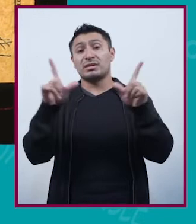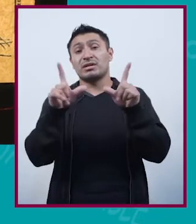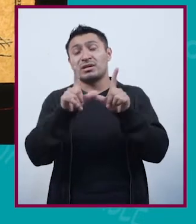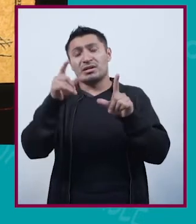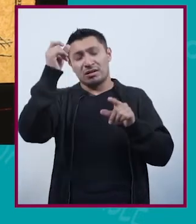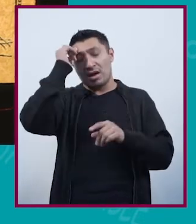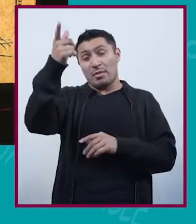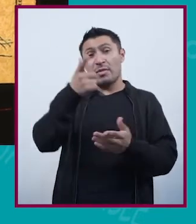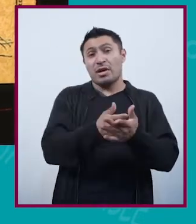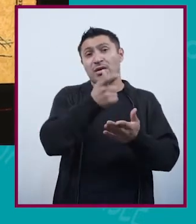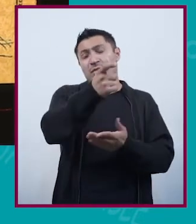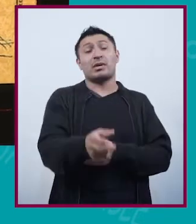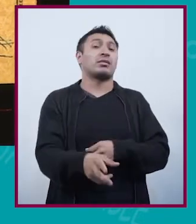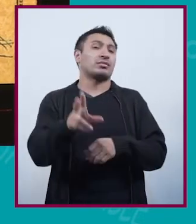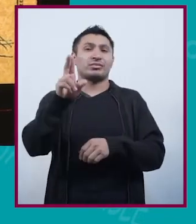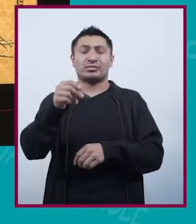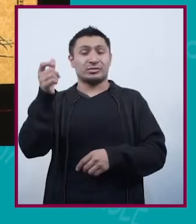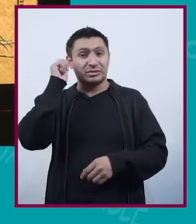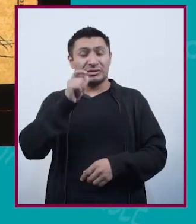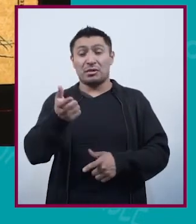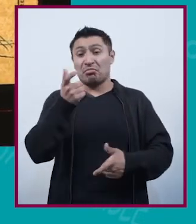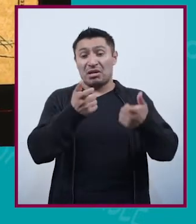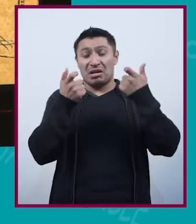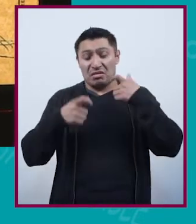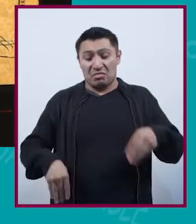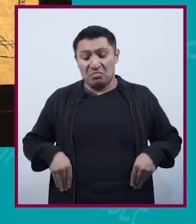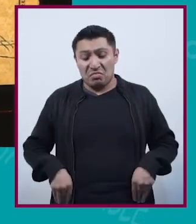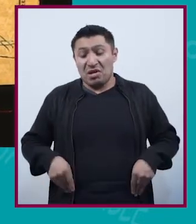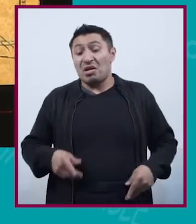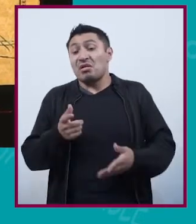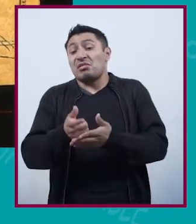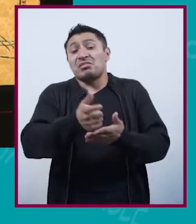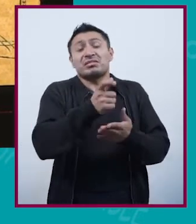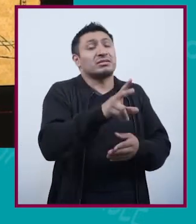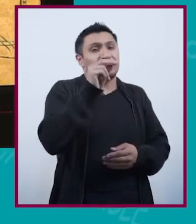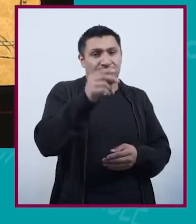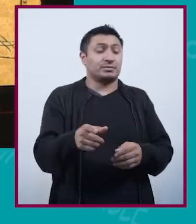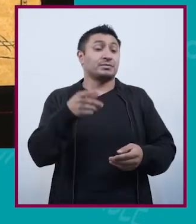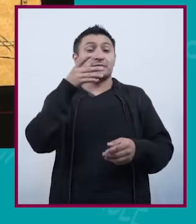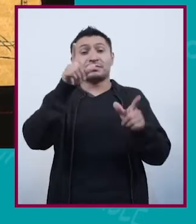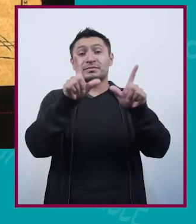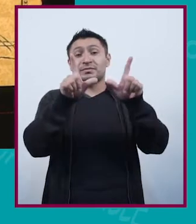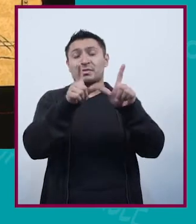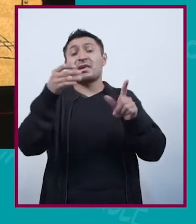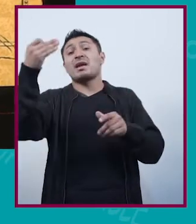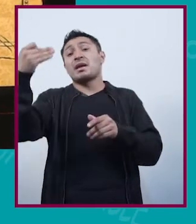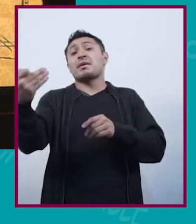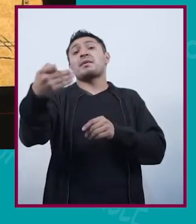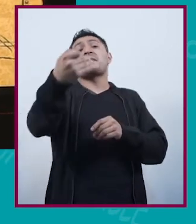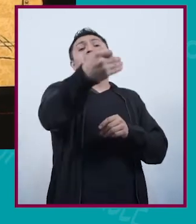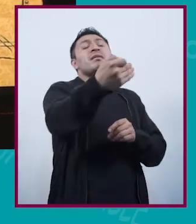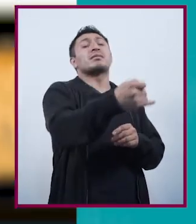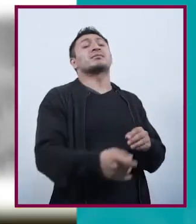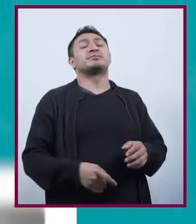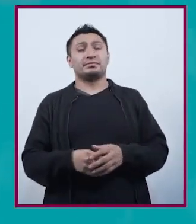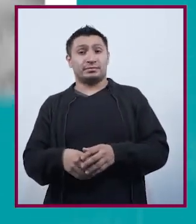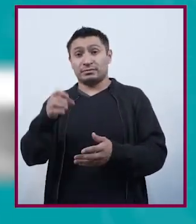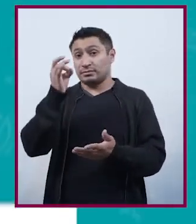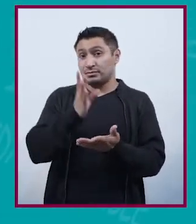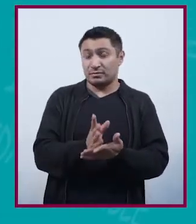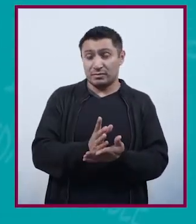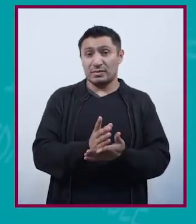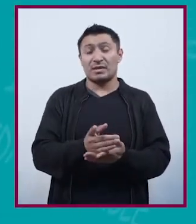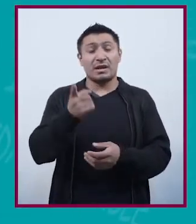después creó una tarjeta de pago que permitiera no andar cargando dinero en efectivo y fuera aceptada en varios establecimientos.